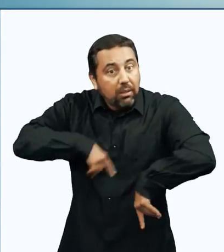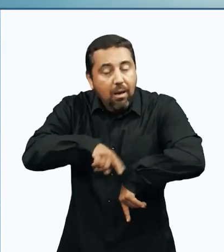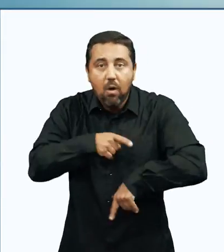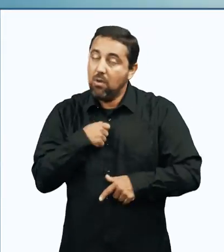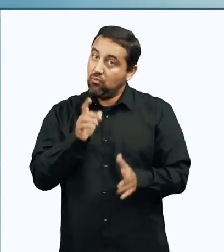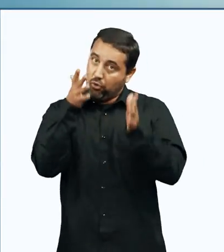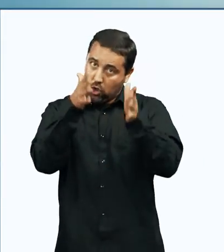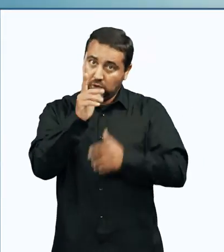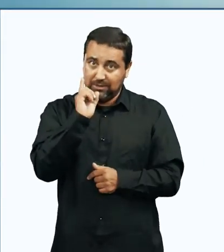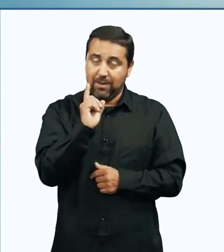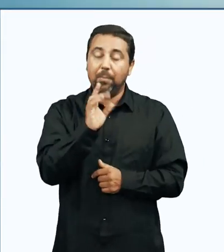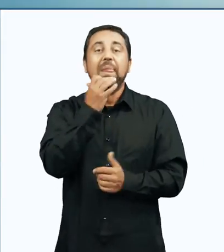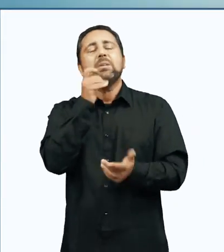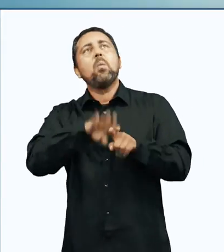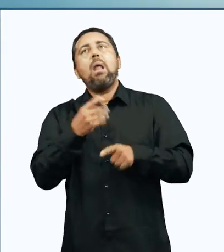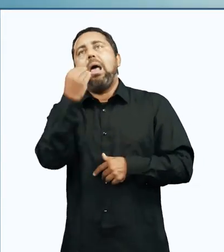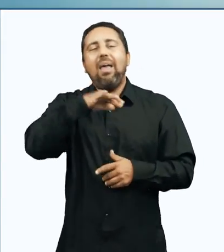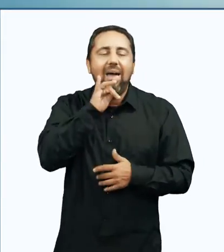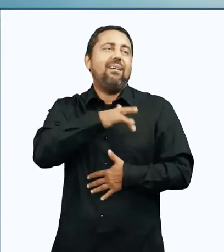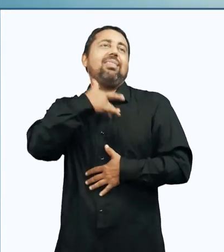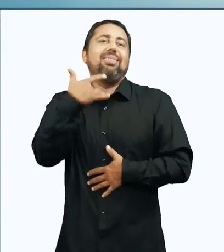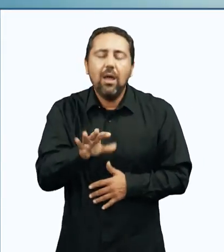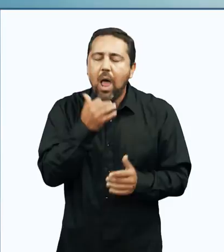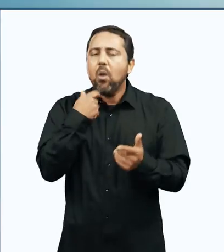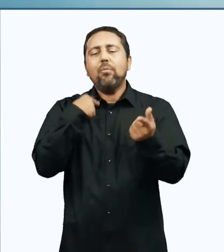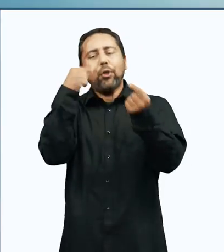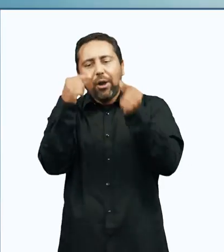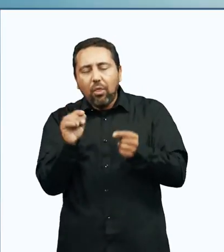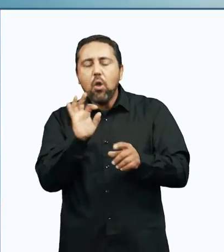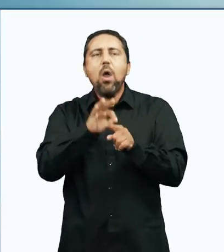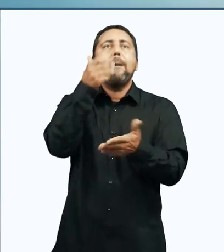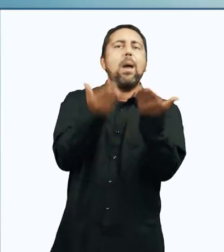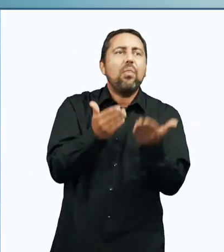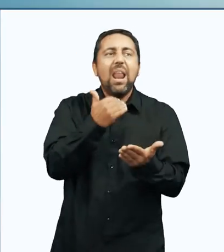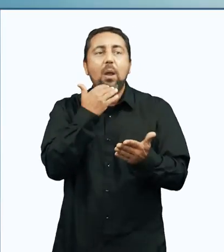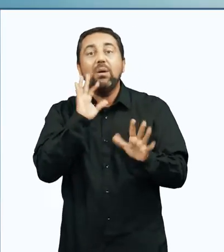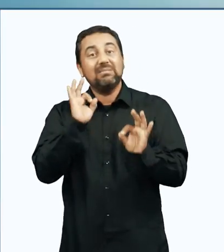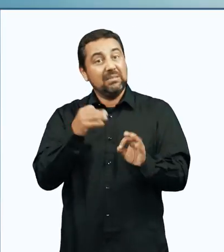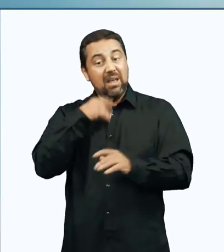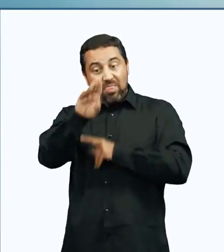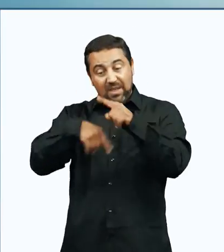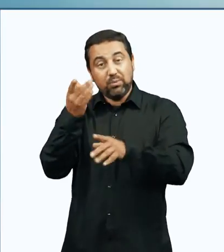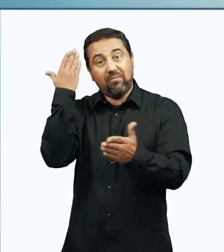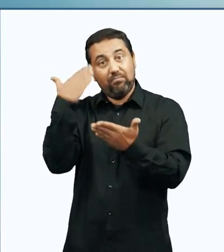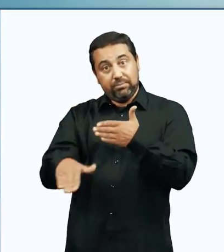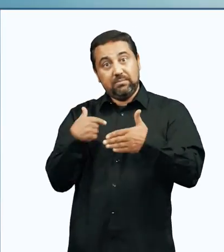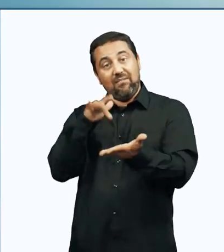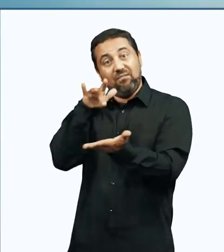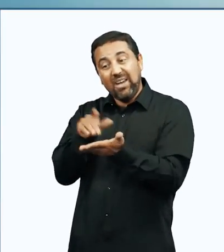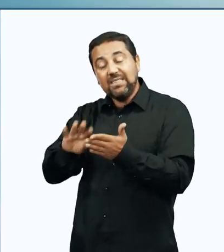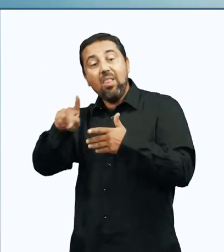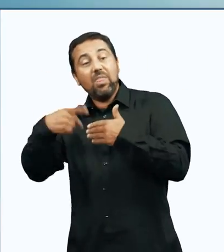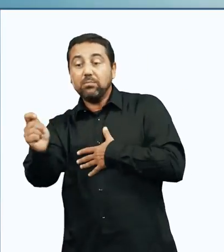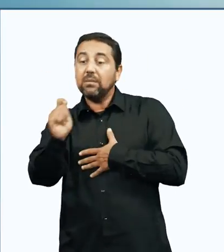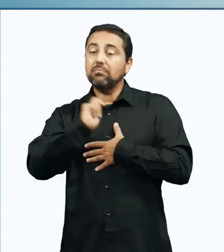dejando la actividad para el último momento puesto que no se harán excepciones y no podrá corregirse ni evaluarse en ningún trabajo presentado con